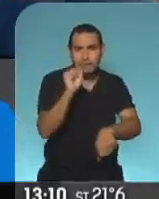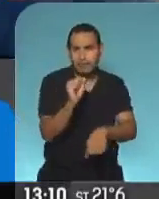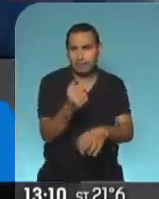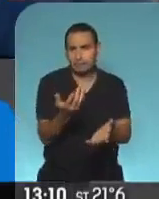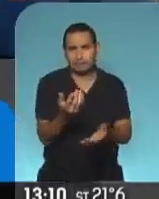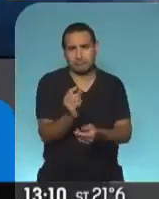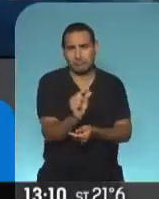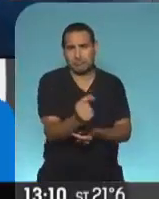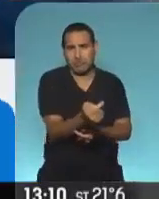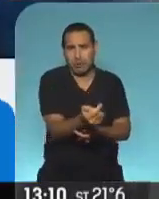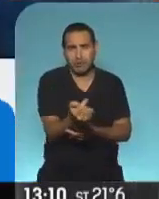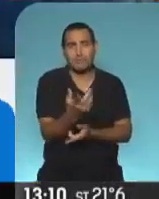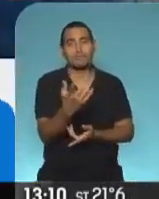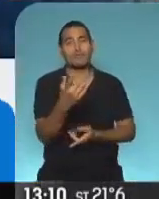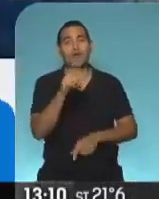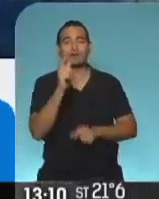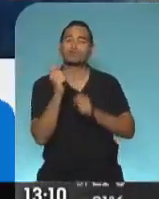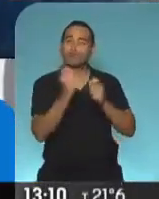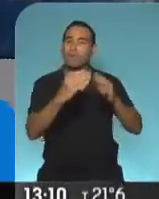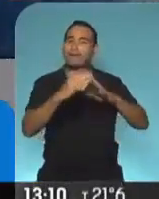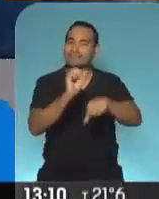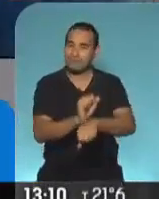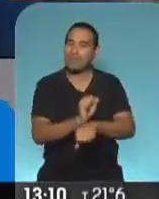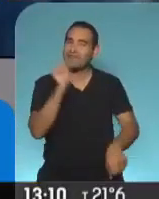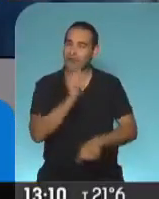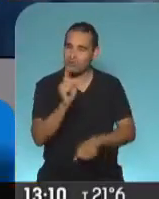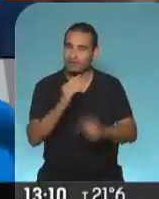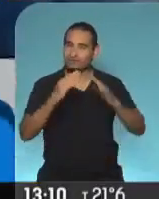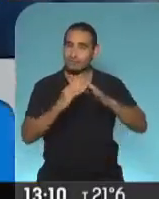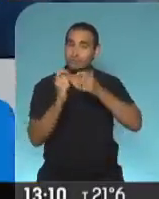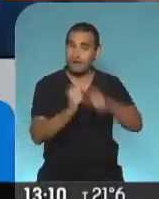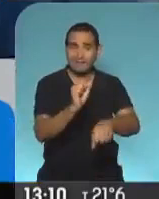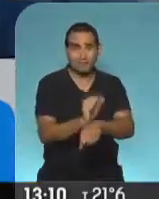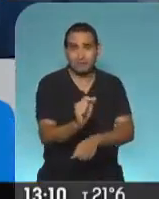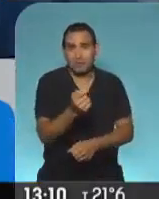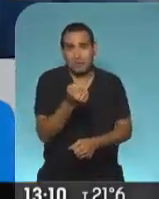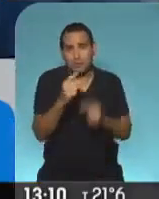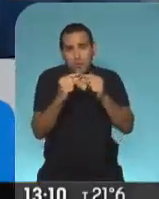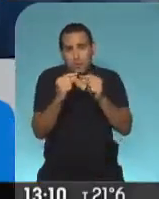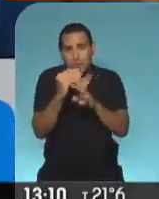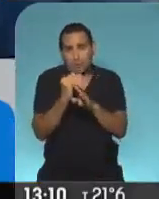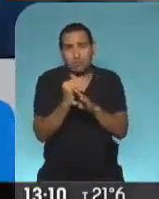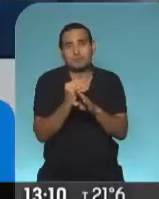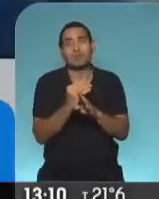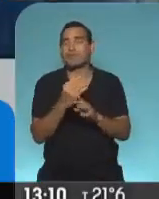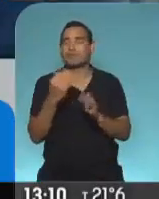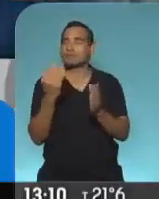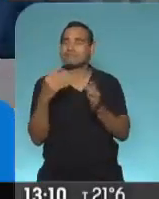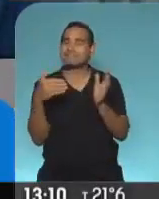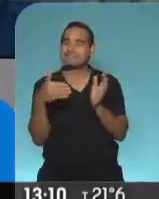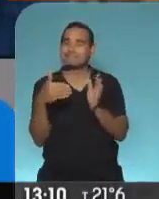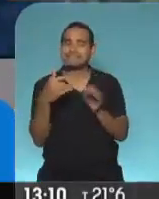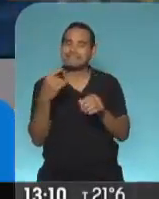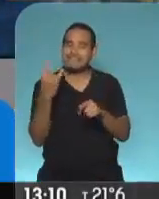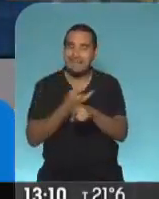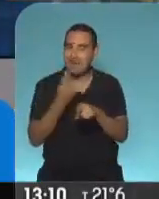Argentina, las prisiones domiciliarias que se han concedido ha sido en un número muy bajo. Siempre hablando en el marco de la pandemia, que siempre, azota no solamente Argentina,